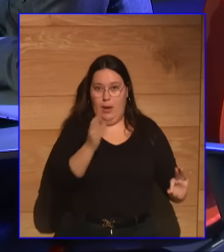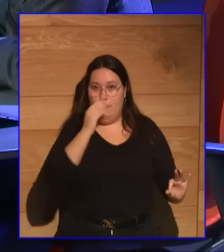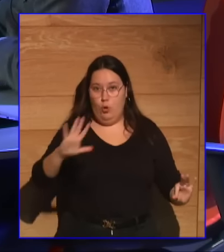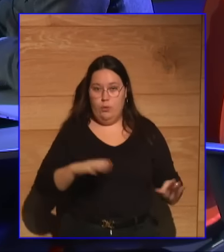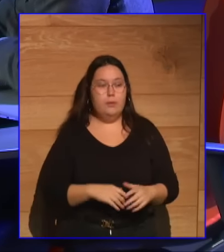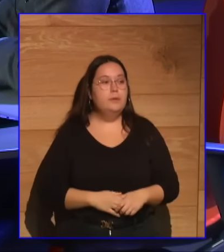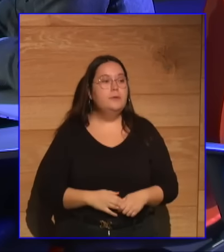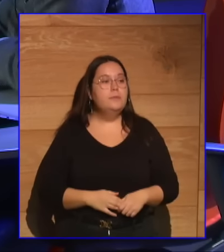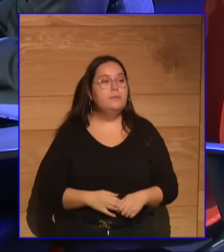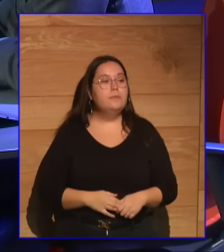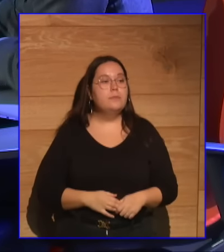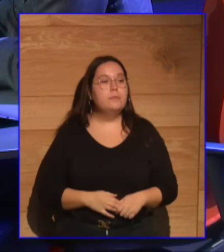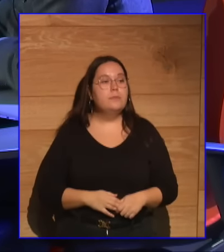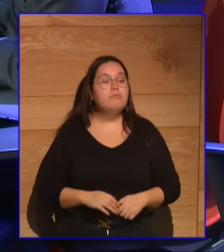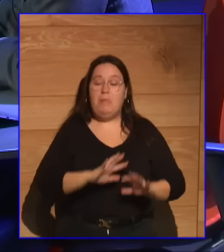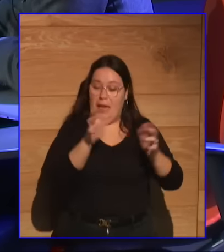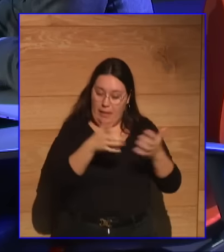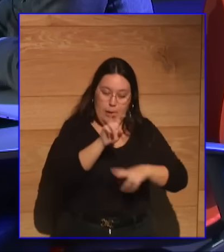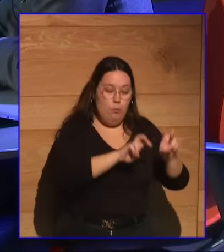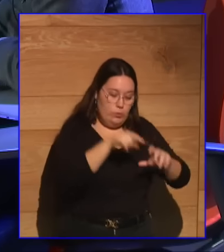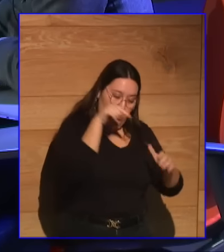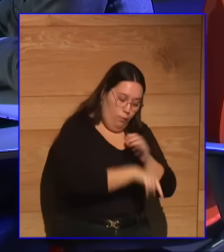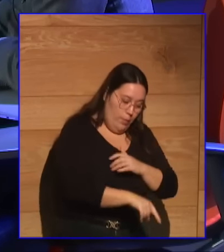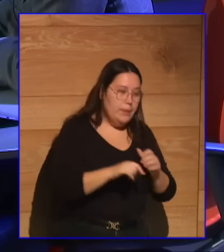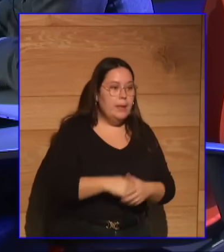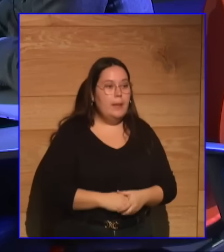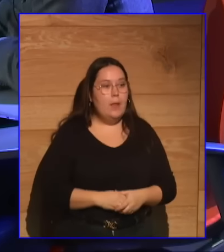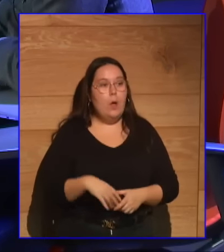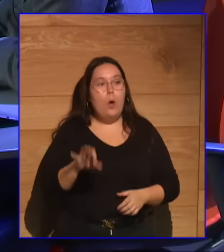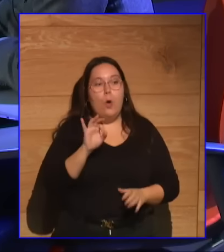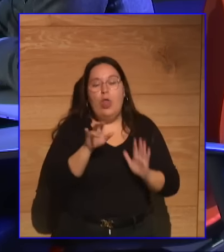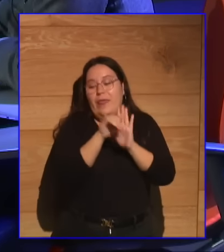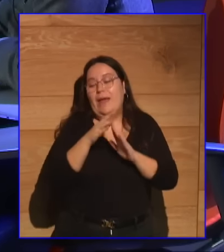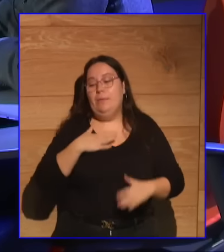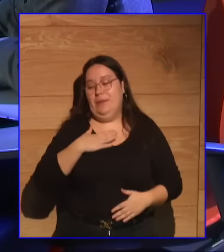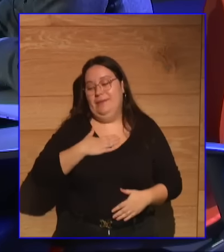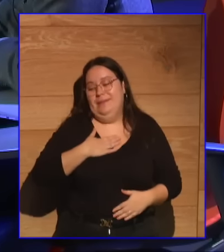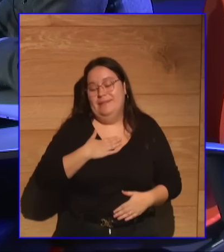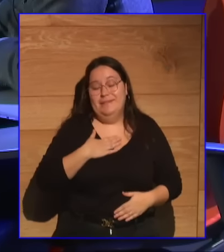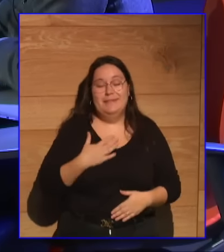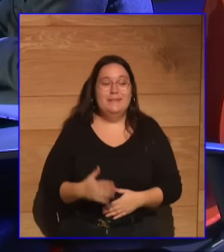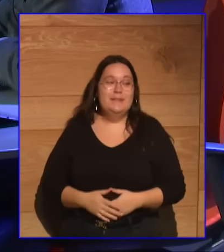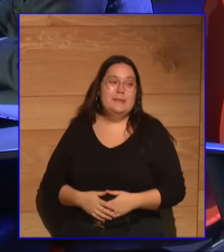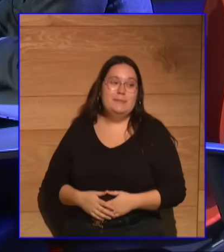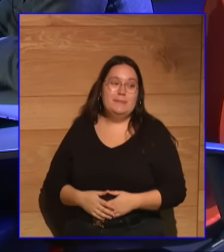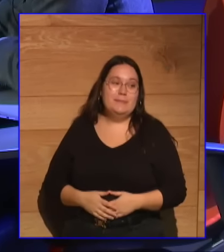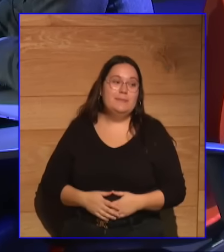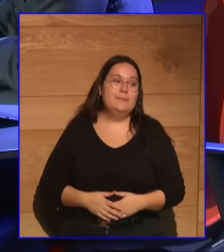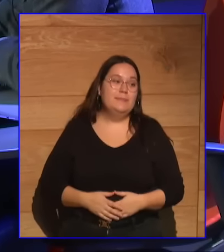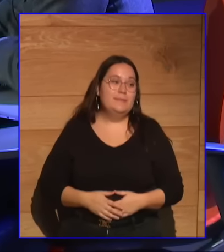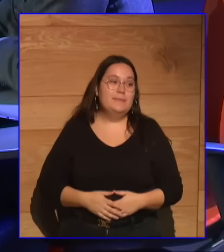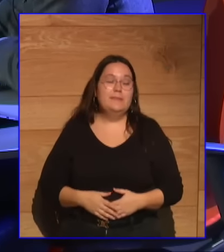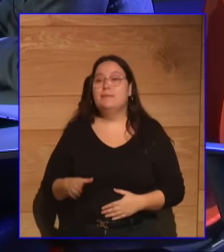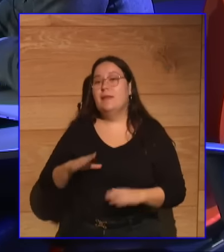sea. ¿Buscas en el internet profundo o en un bollo, cerca de mí? No. Un bollo importante. La